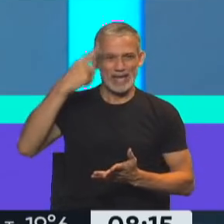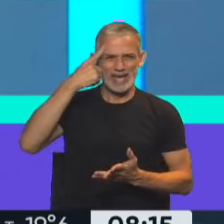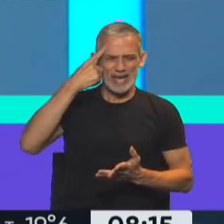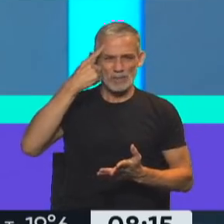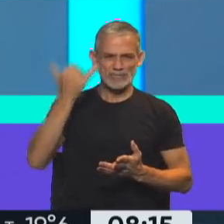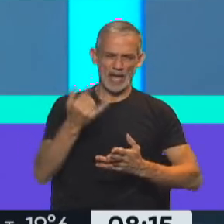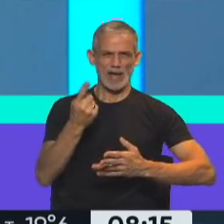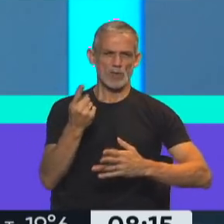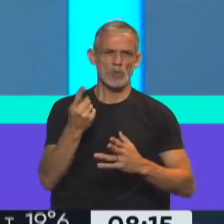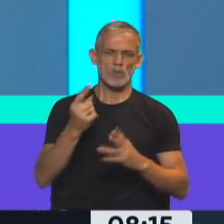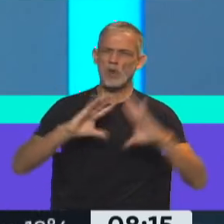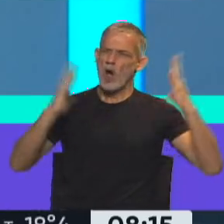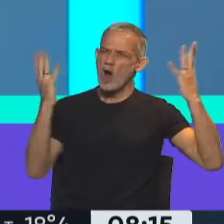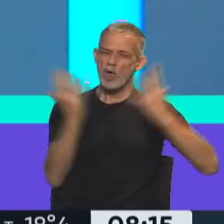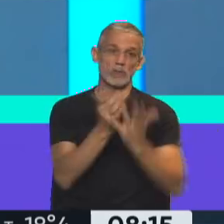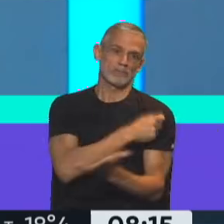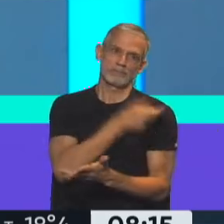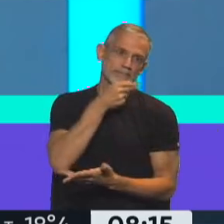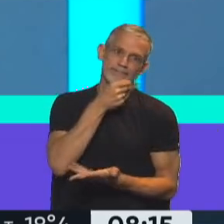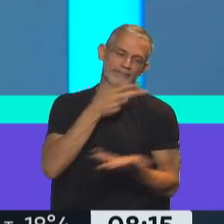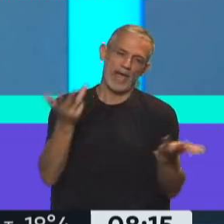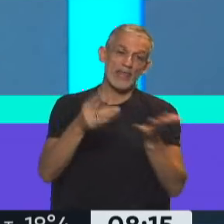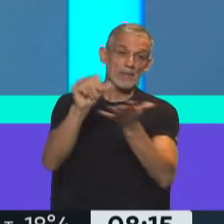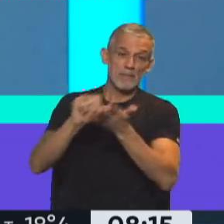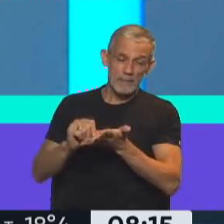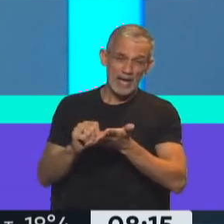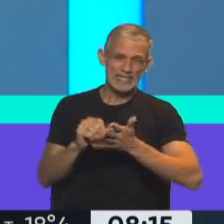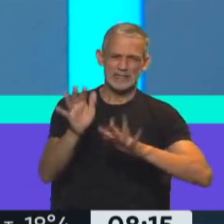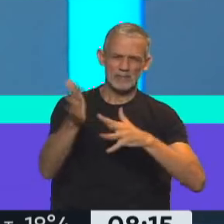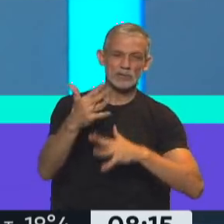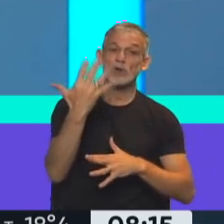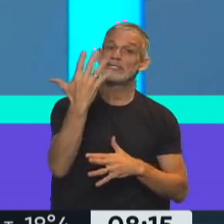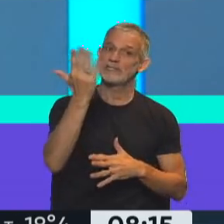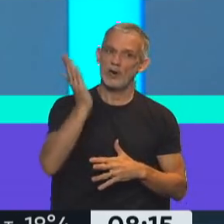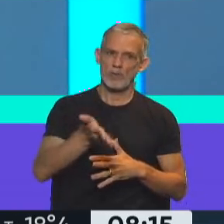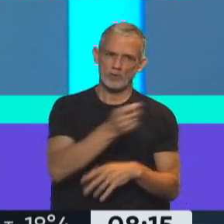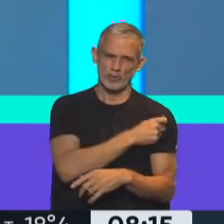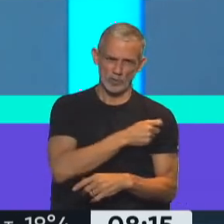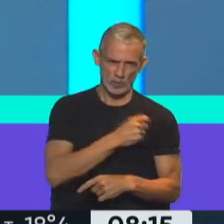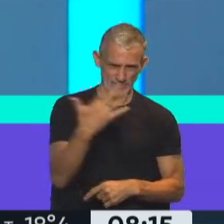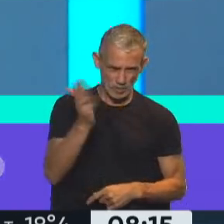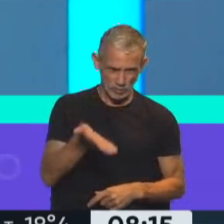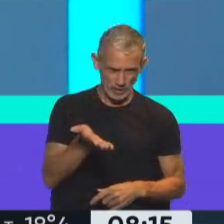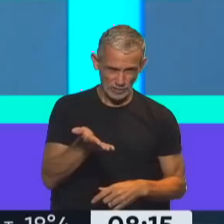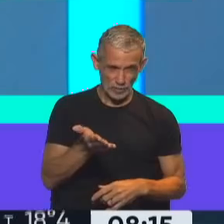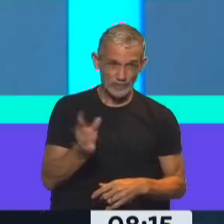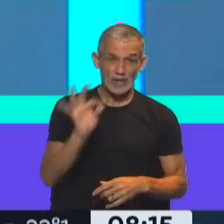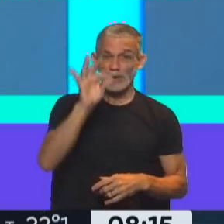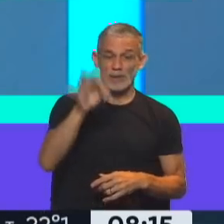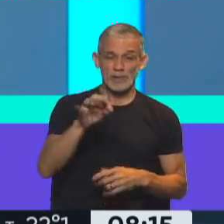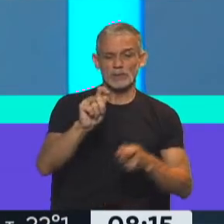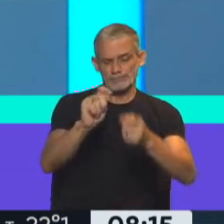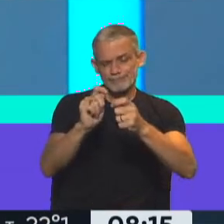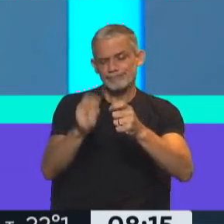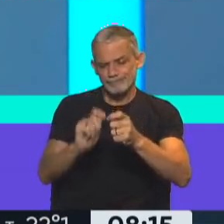una parte muy grande del mundo que no está vacunada. Hay países que andan alrededor del 5% de vacunación. El virus puede seguir